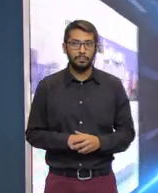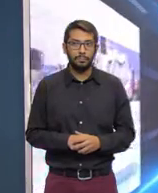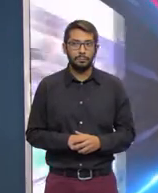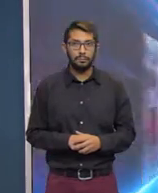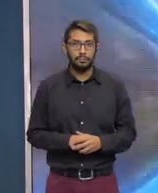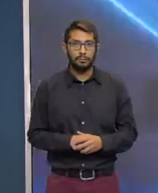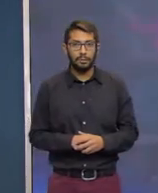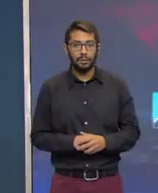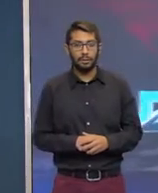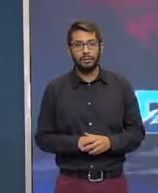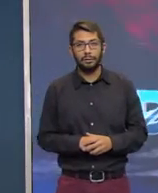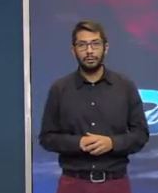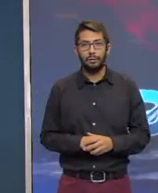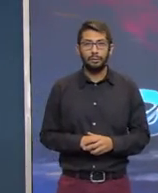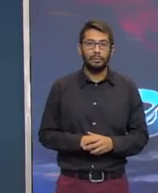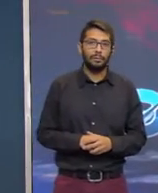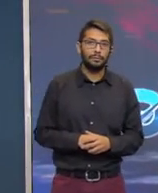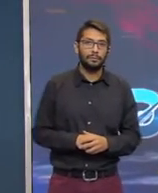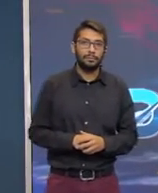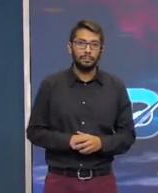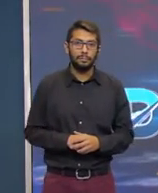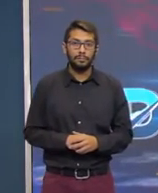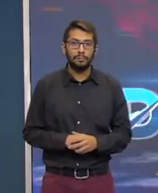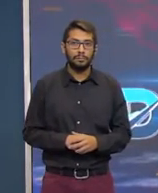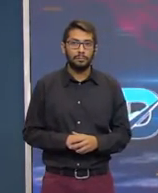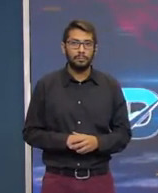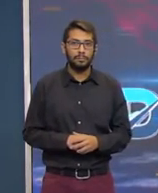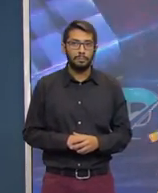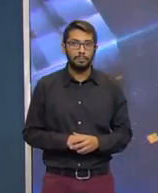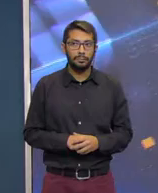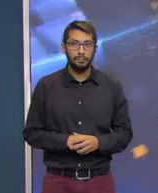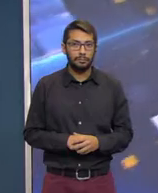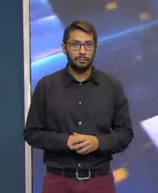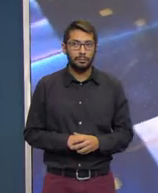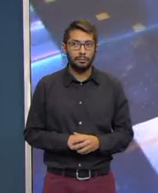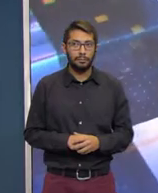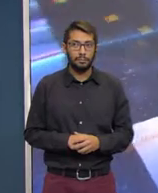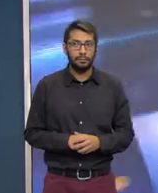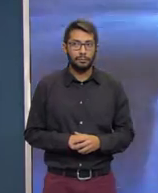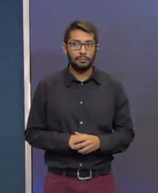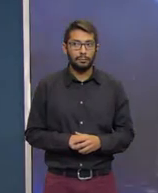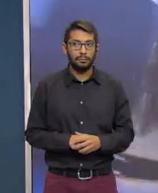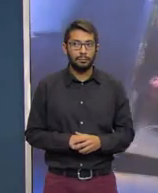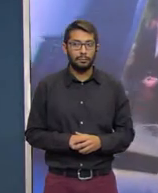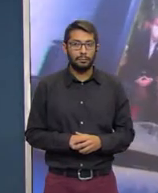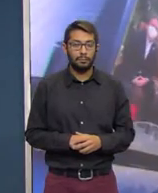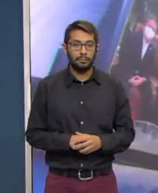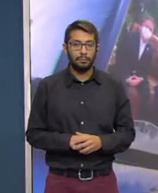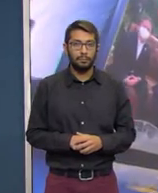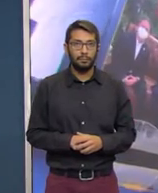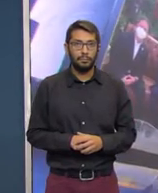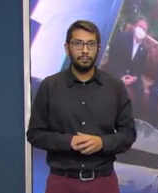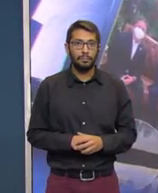muchos docentes. Sí. Así que mañana vamos a decidir todos juntos cuáles son las medidas a